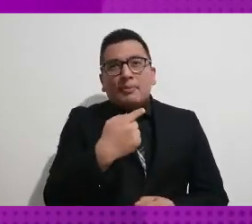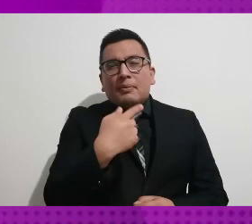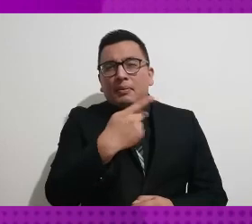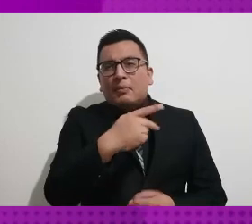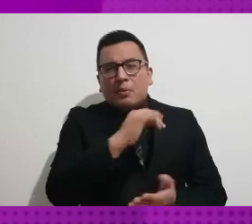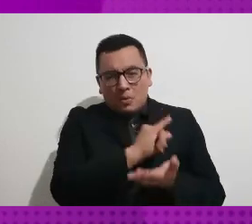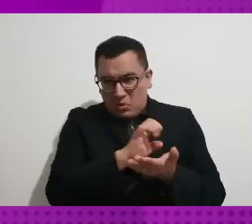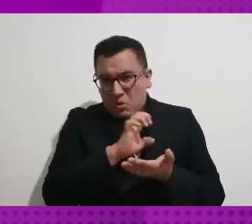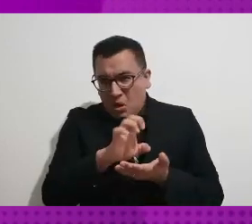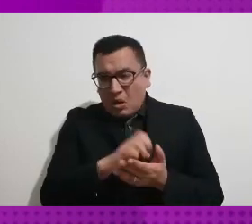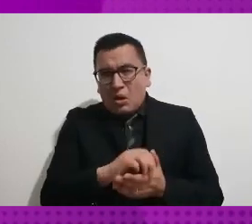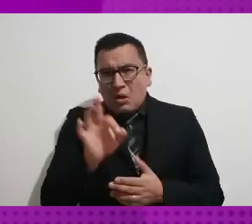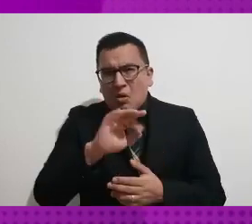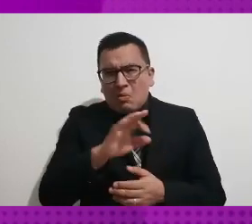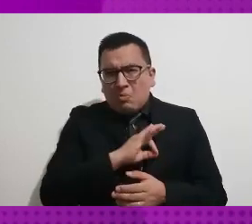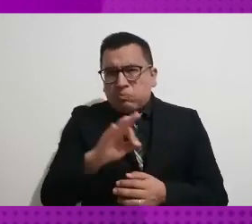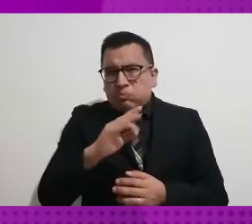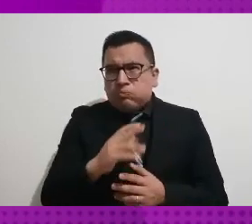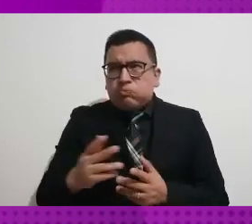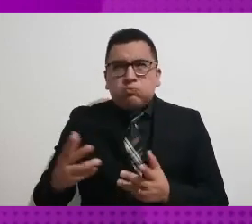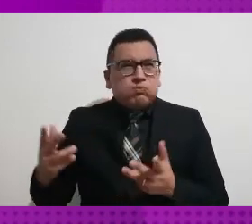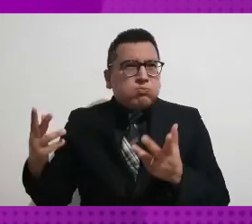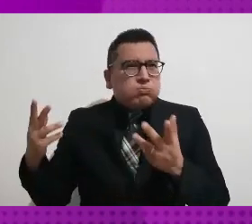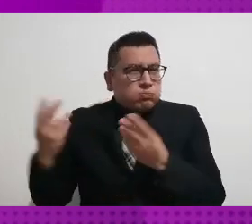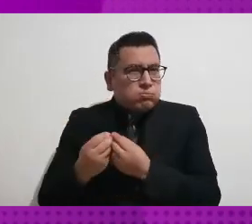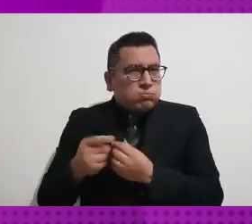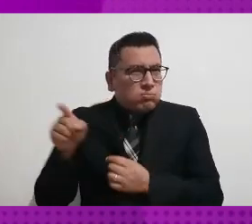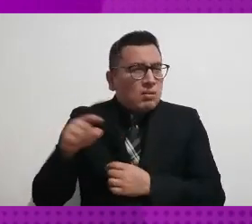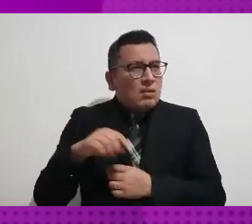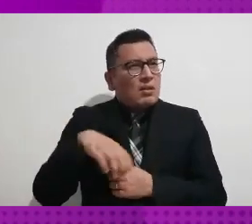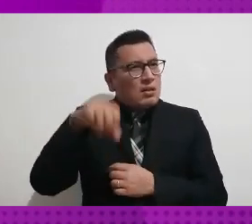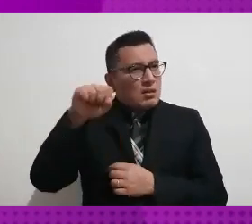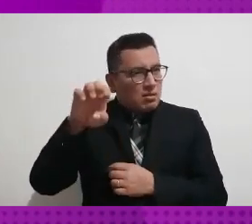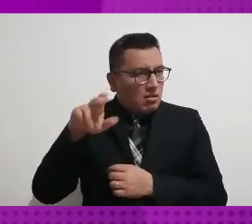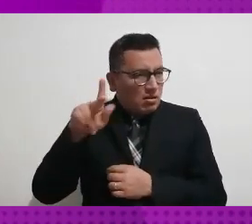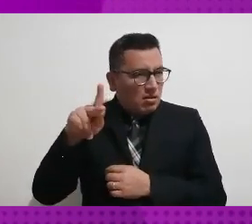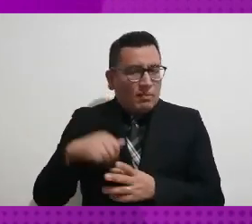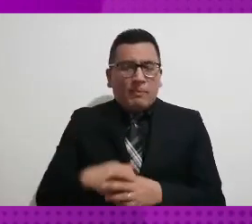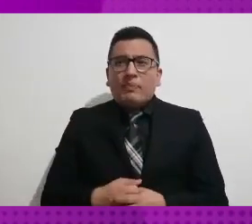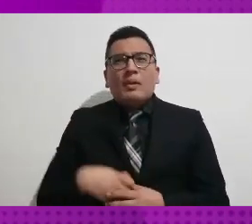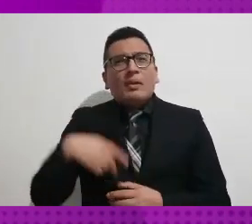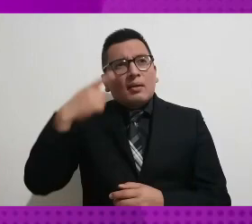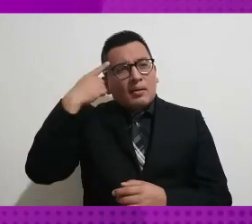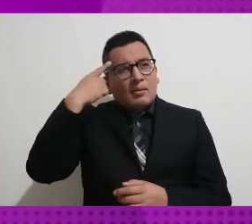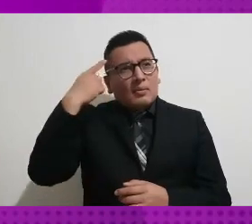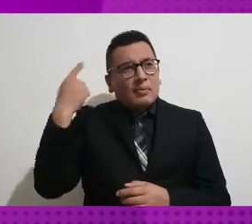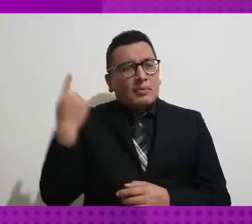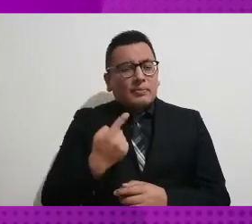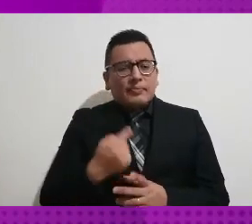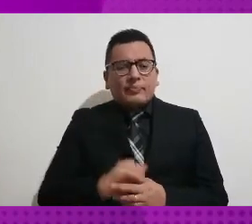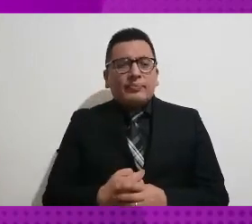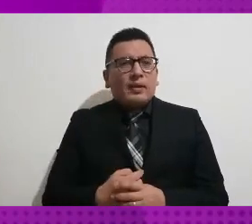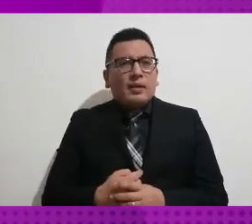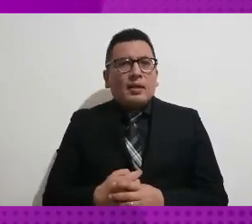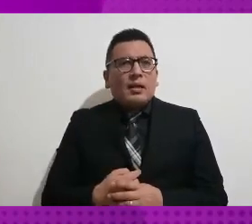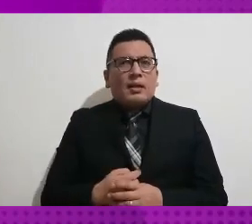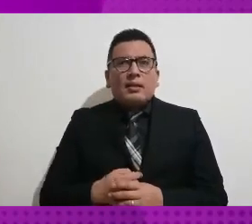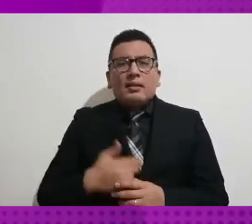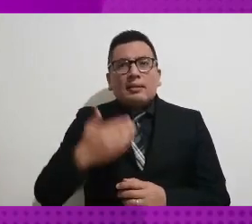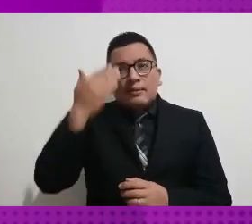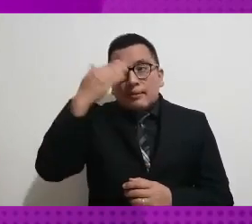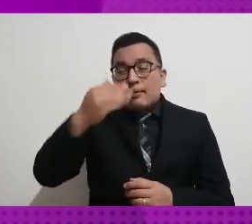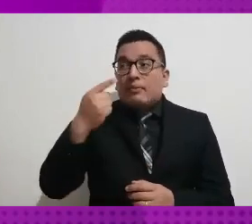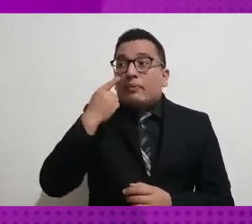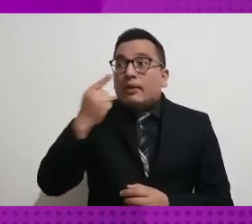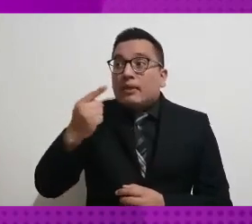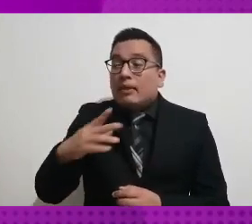también puede hacer alianzas con la Secretaría de Educación directamente para que puedan saber, en tal fecha vamos a